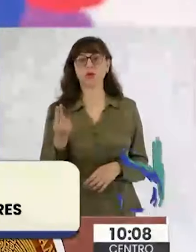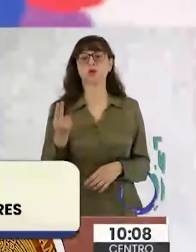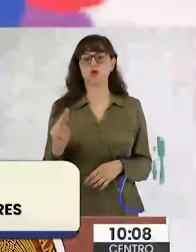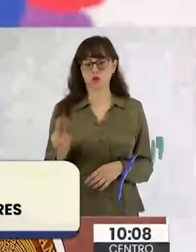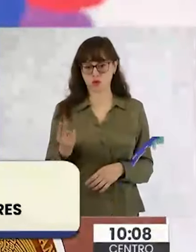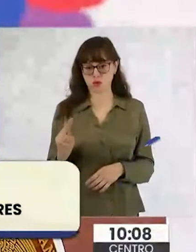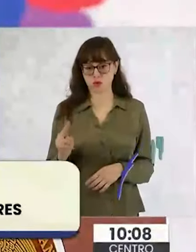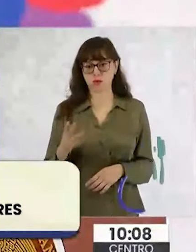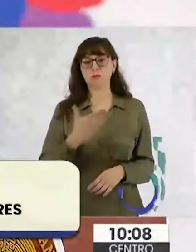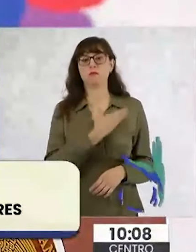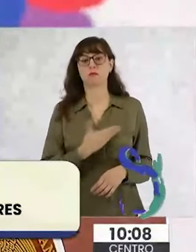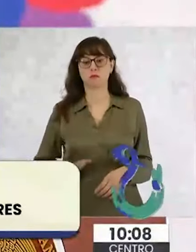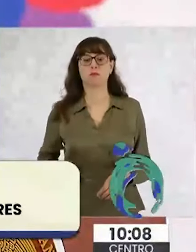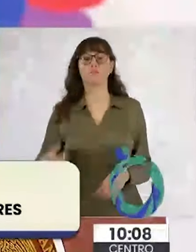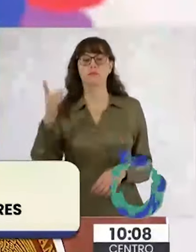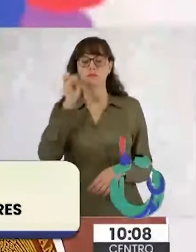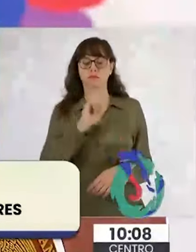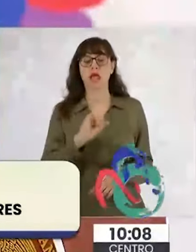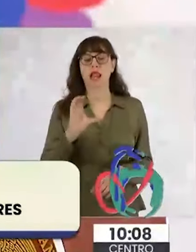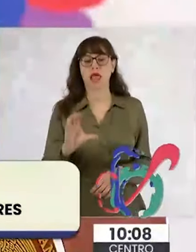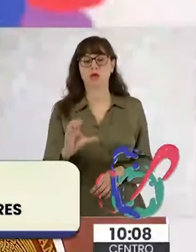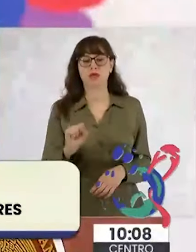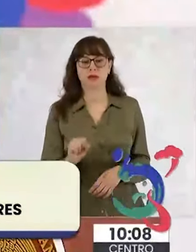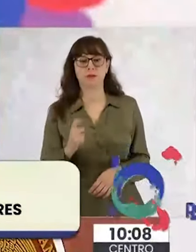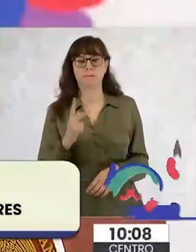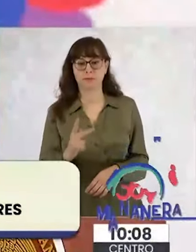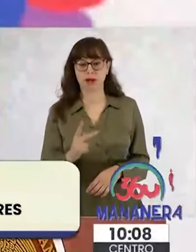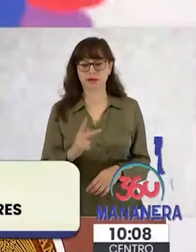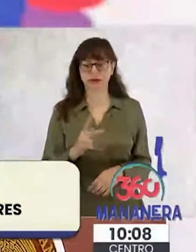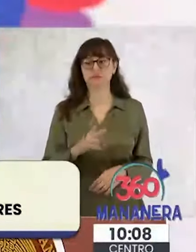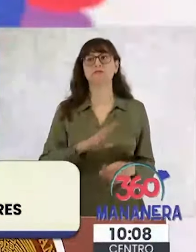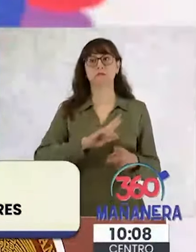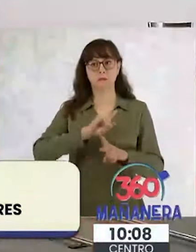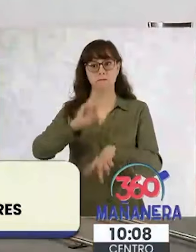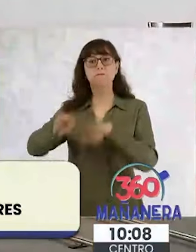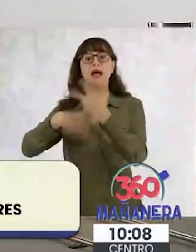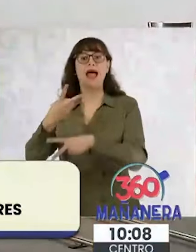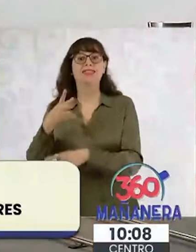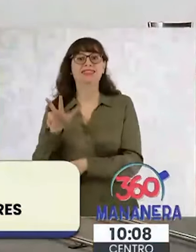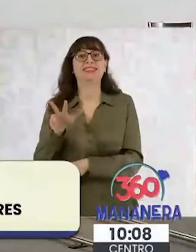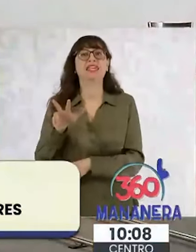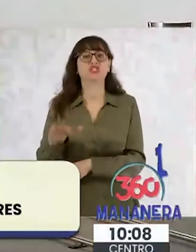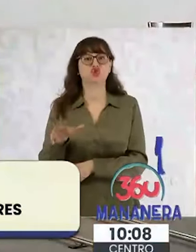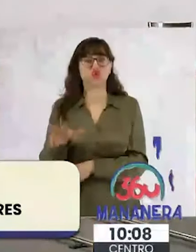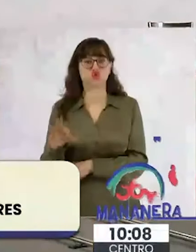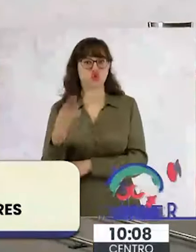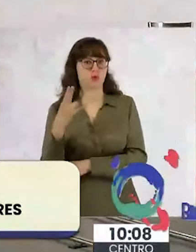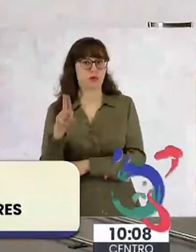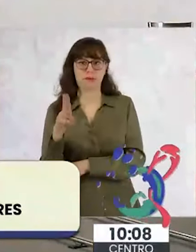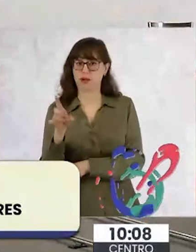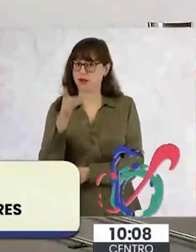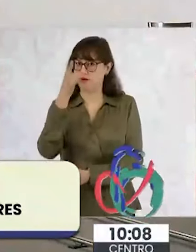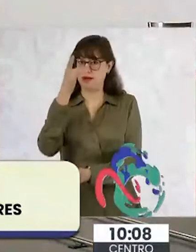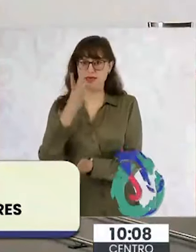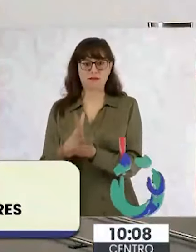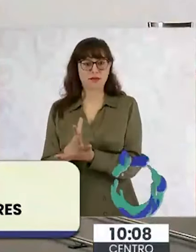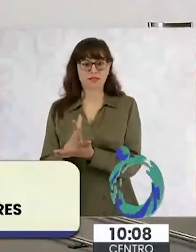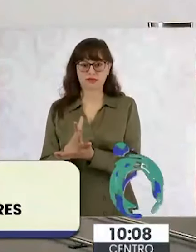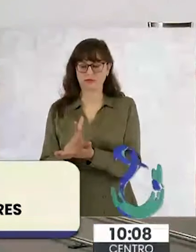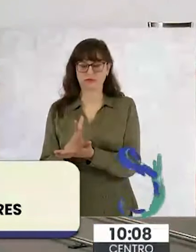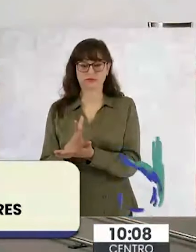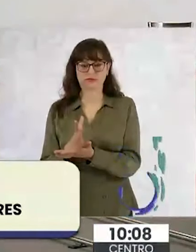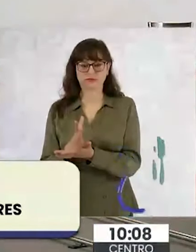la presidenta Shin va a estar allá el primer día porque ella ha decidido como les informó